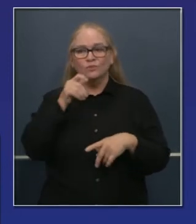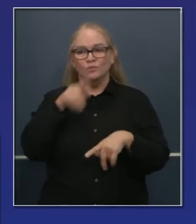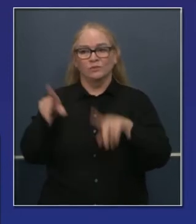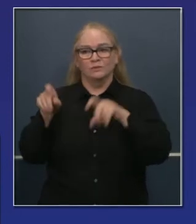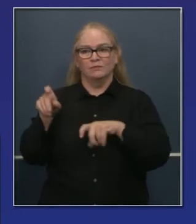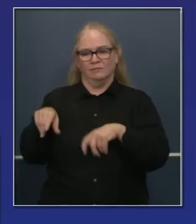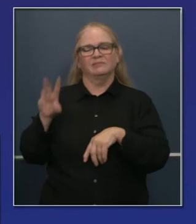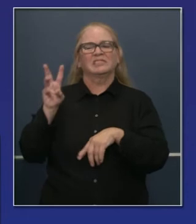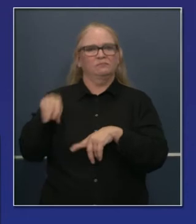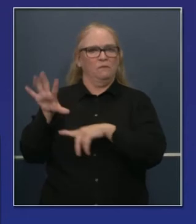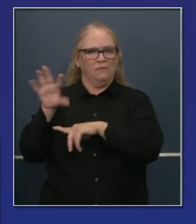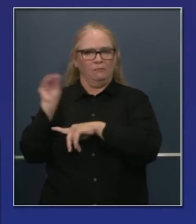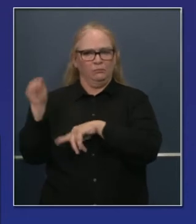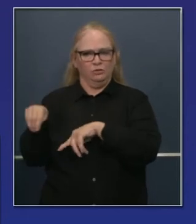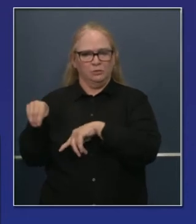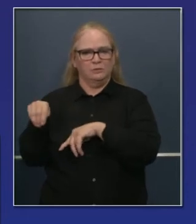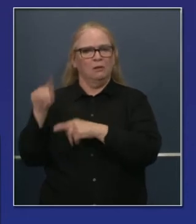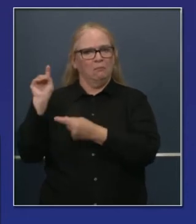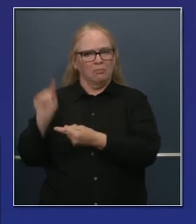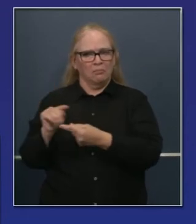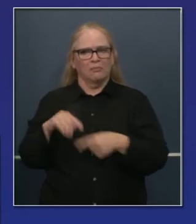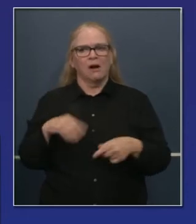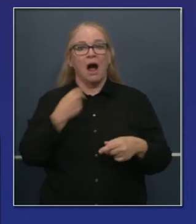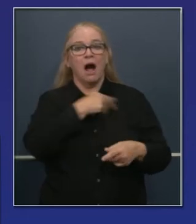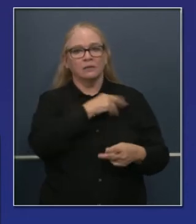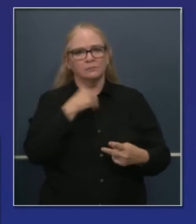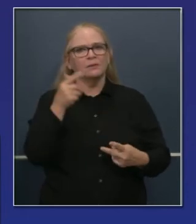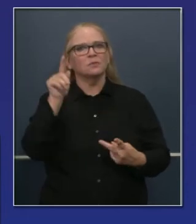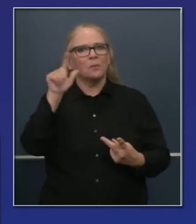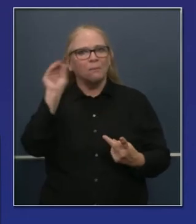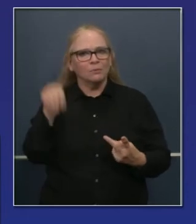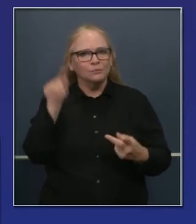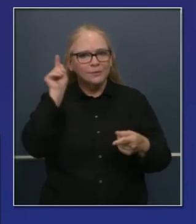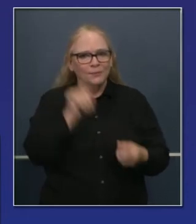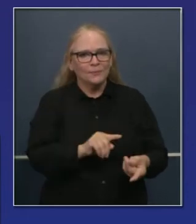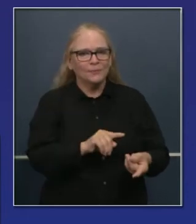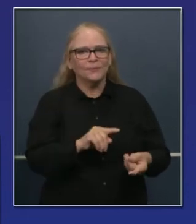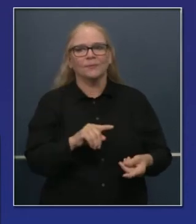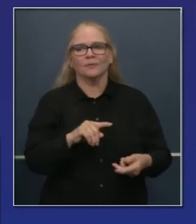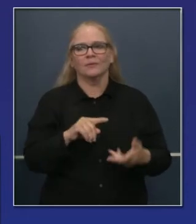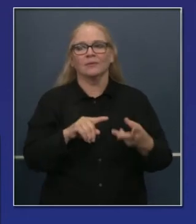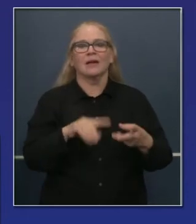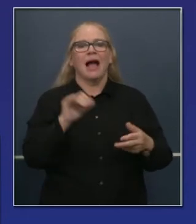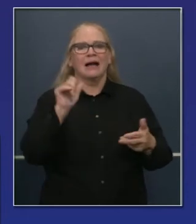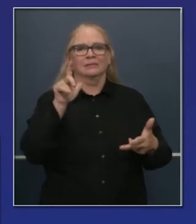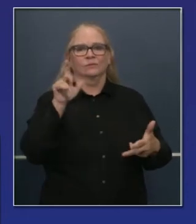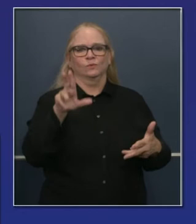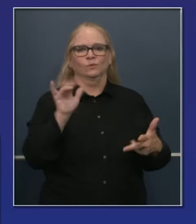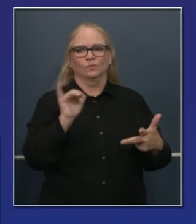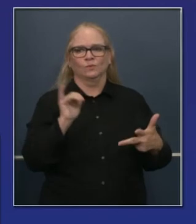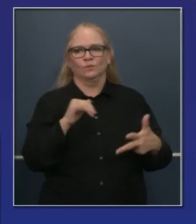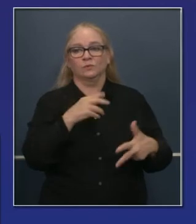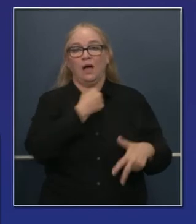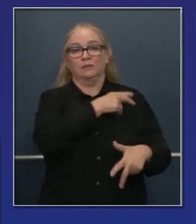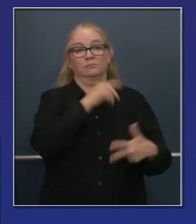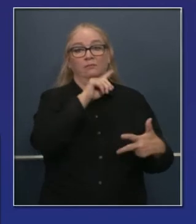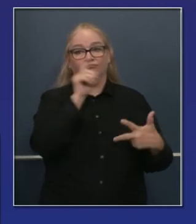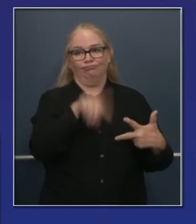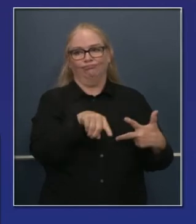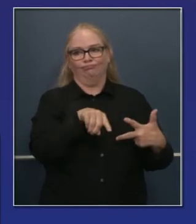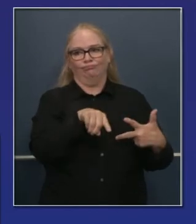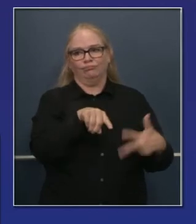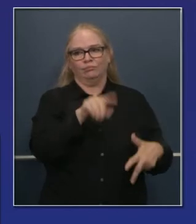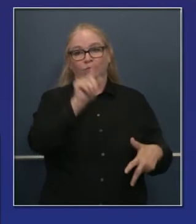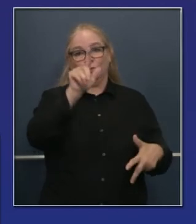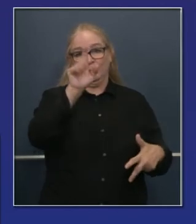incluyen incluyen las cifras de hospitalización han bajado 21% en el período de 14 días por